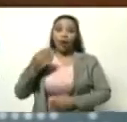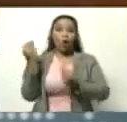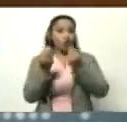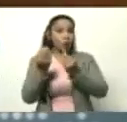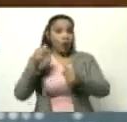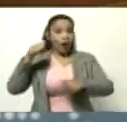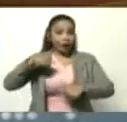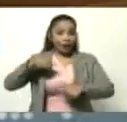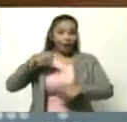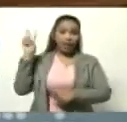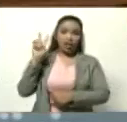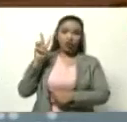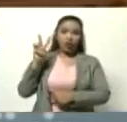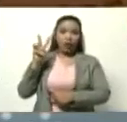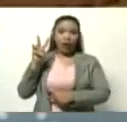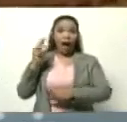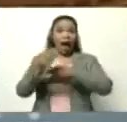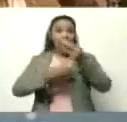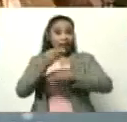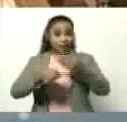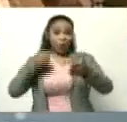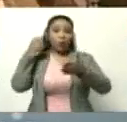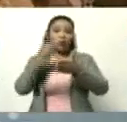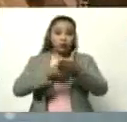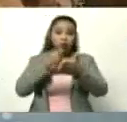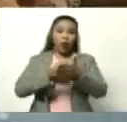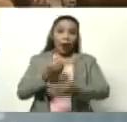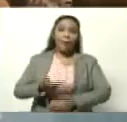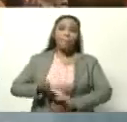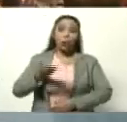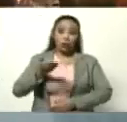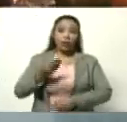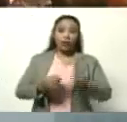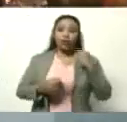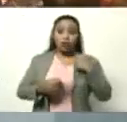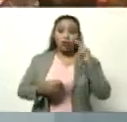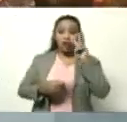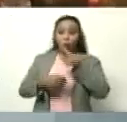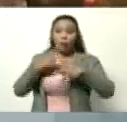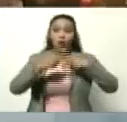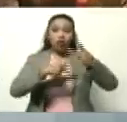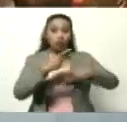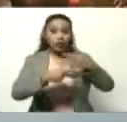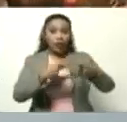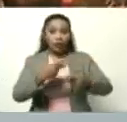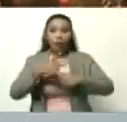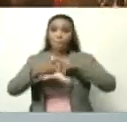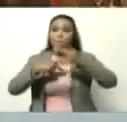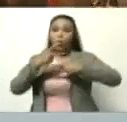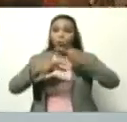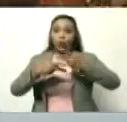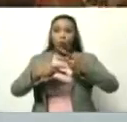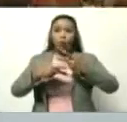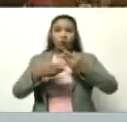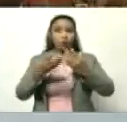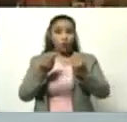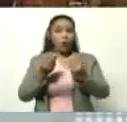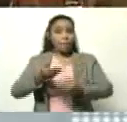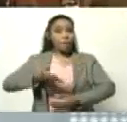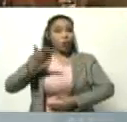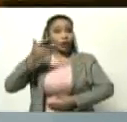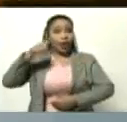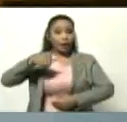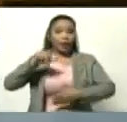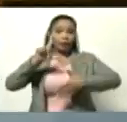una y me causa un un proceso político muy importante en américa